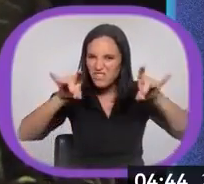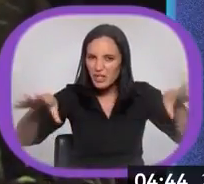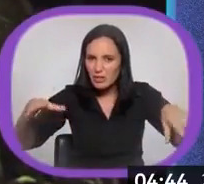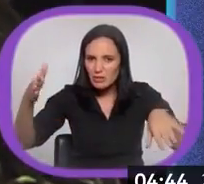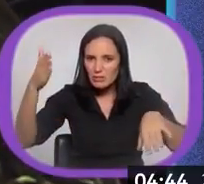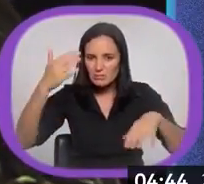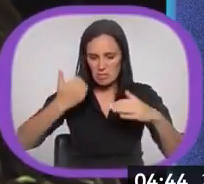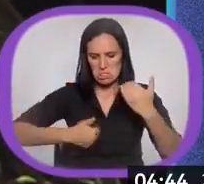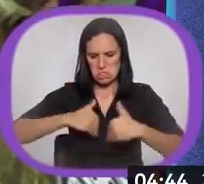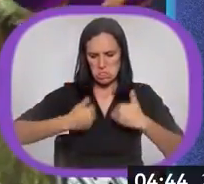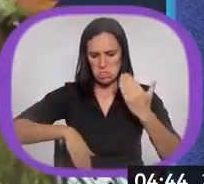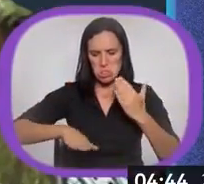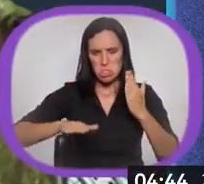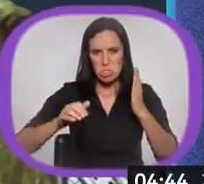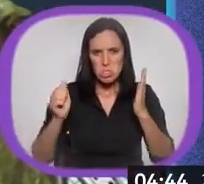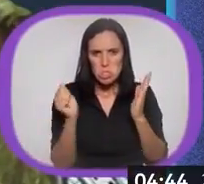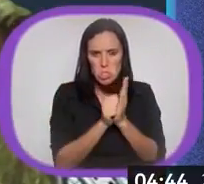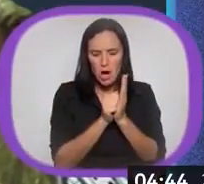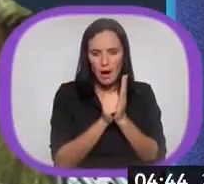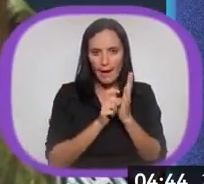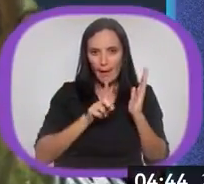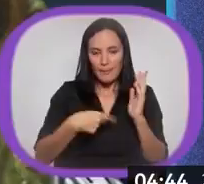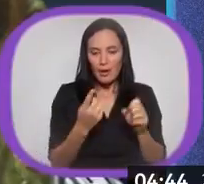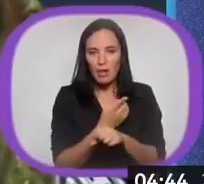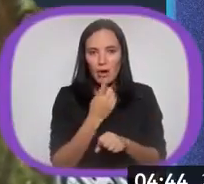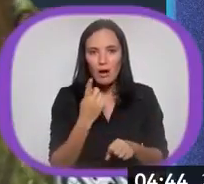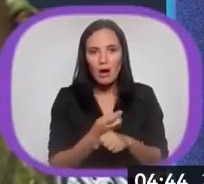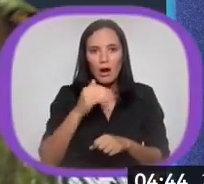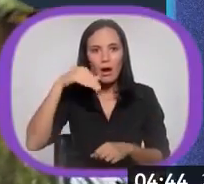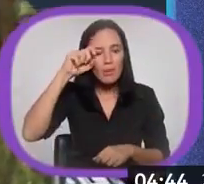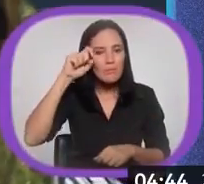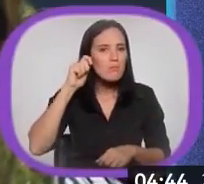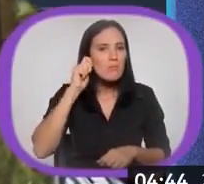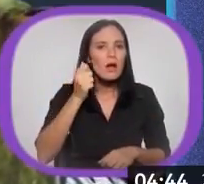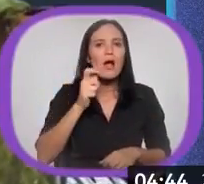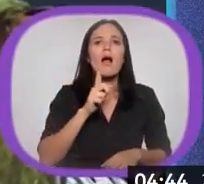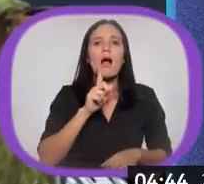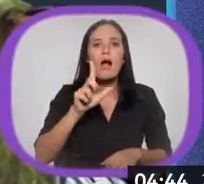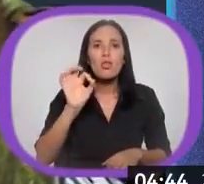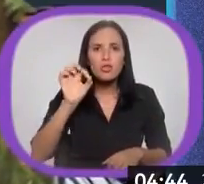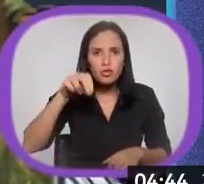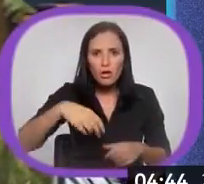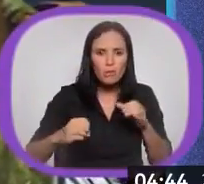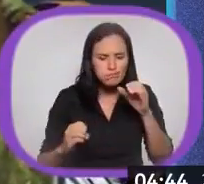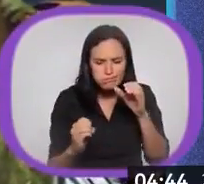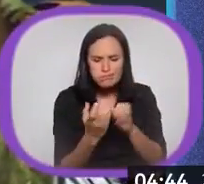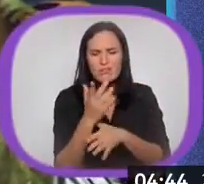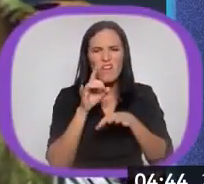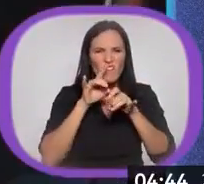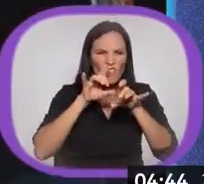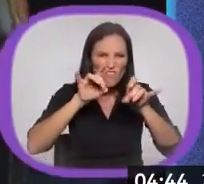de transformación. O sea que este laboratorio es... Megatron hizo ese bicho que casi nos destruye cuando aterrizamos